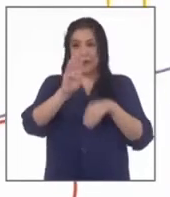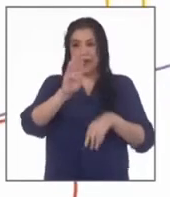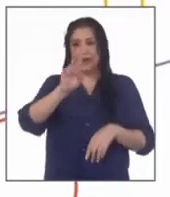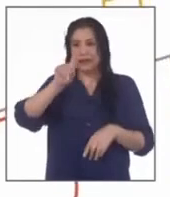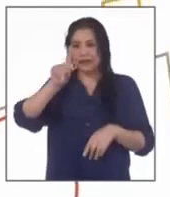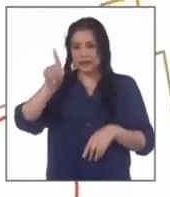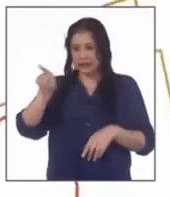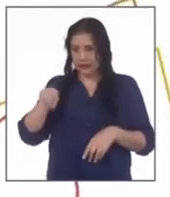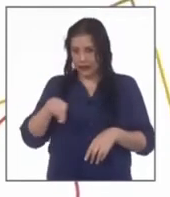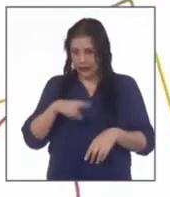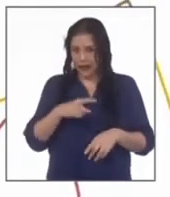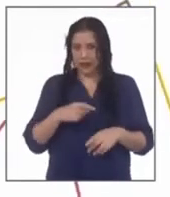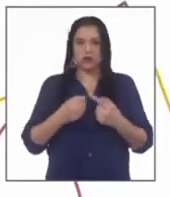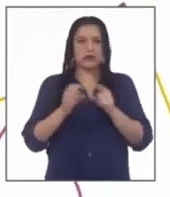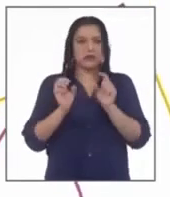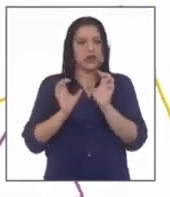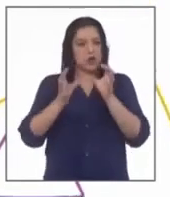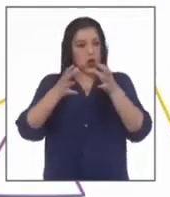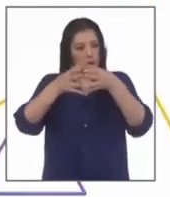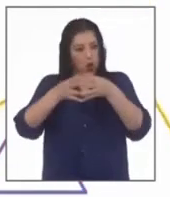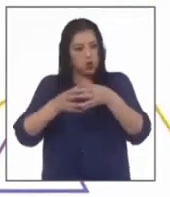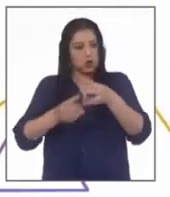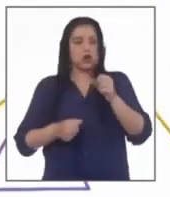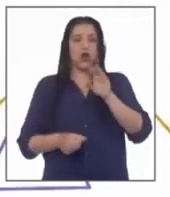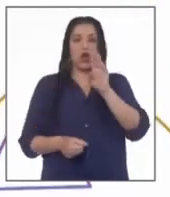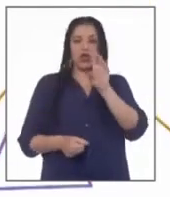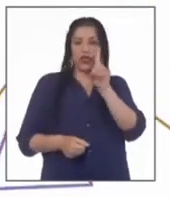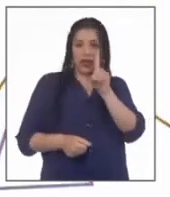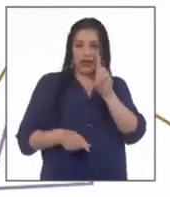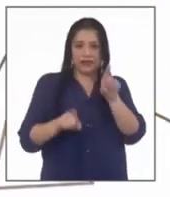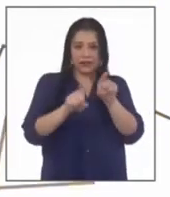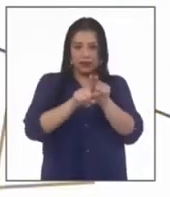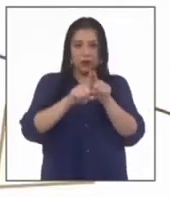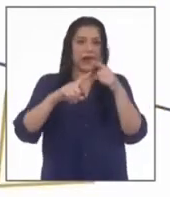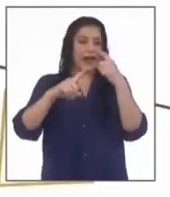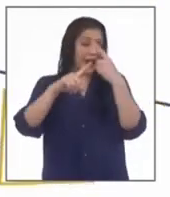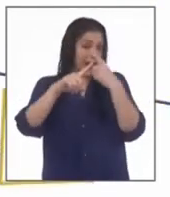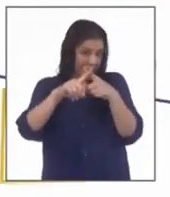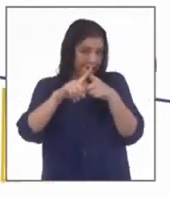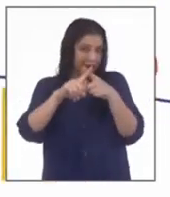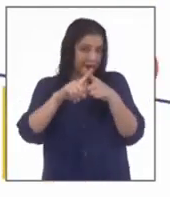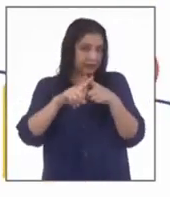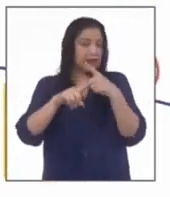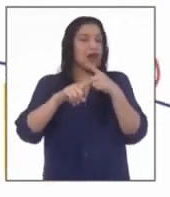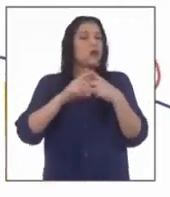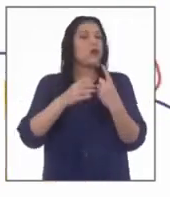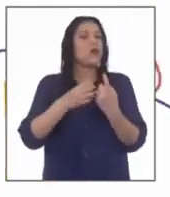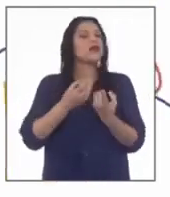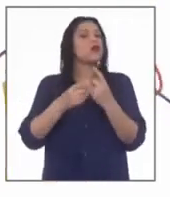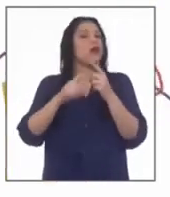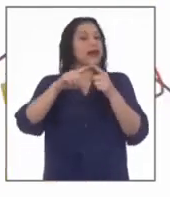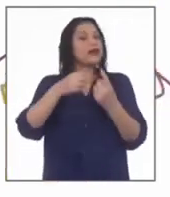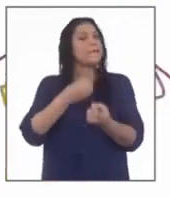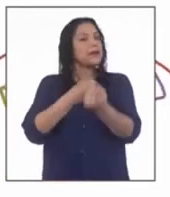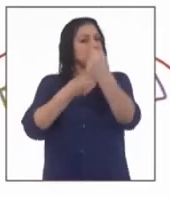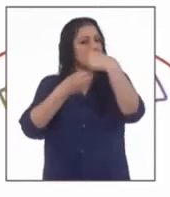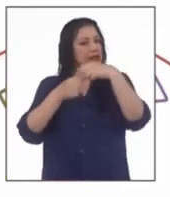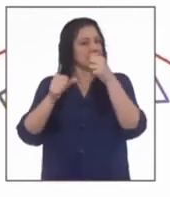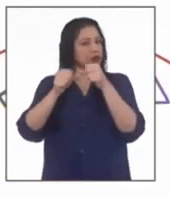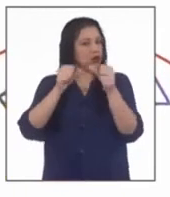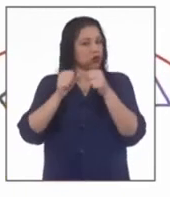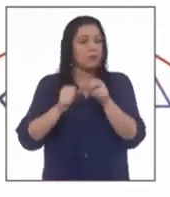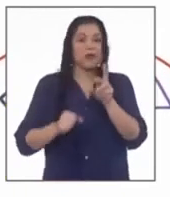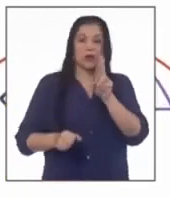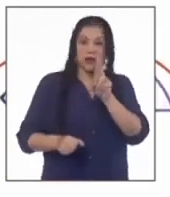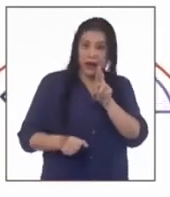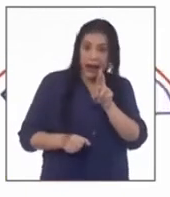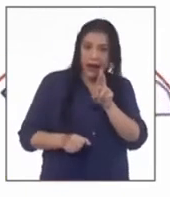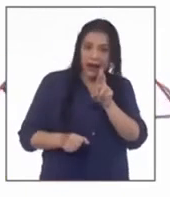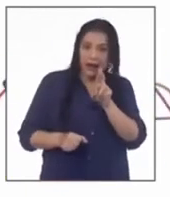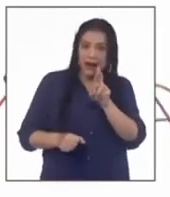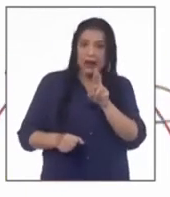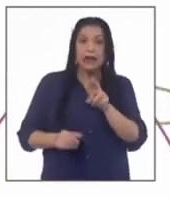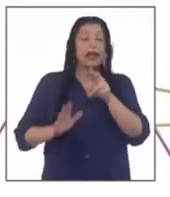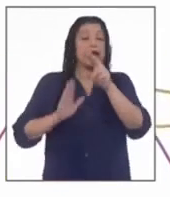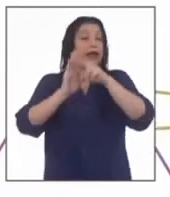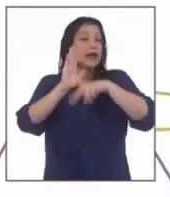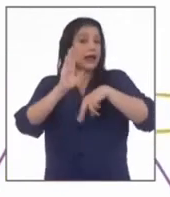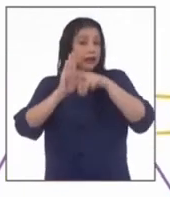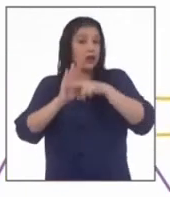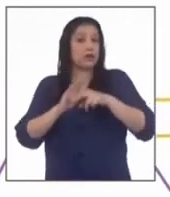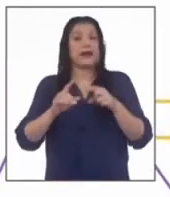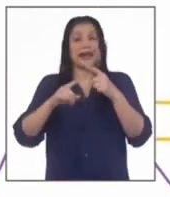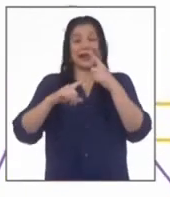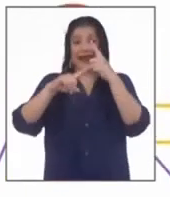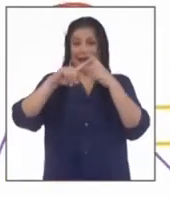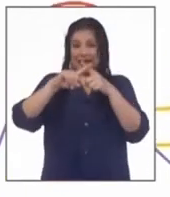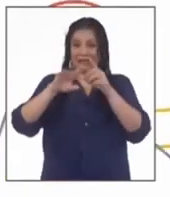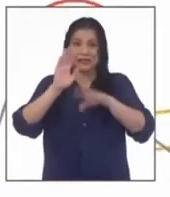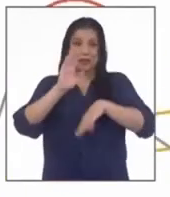notación conjuntista se tiene que el intervalo D es igual a X, tal que X pertenece al conjunto de los números reales. Se cumple que X es